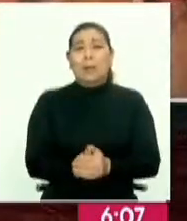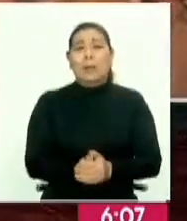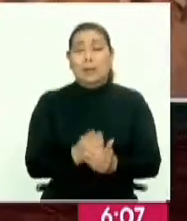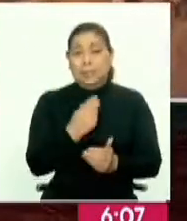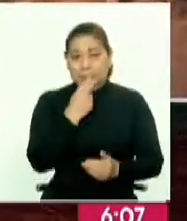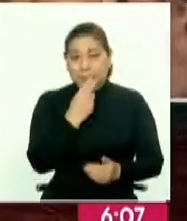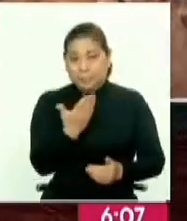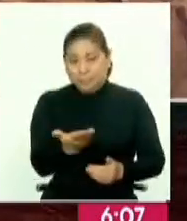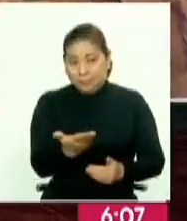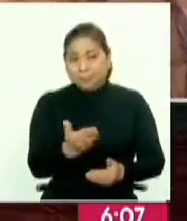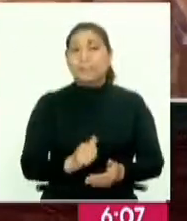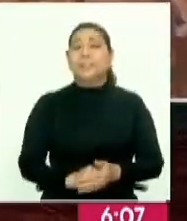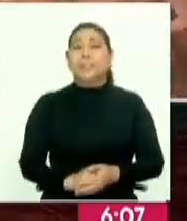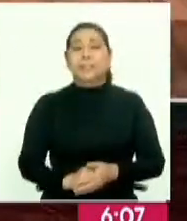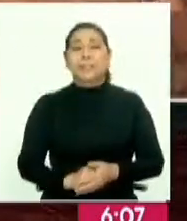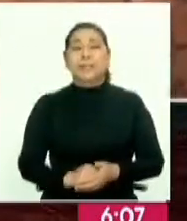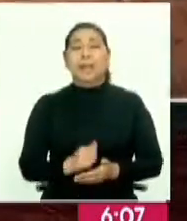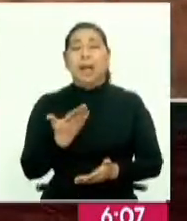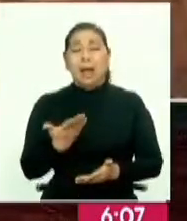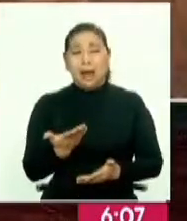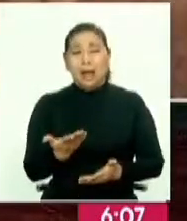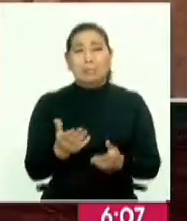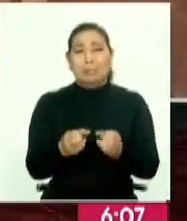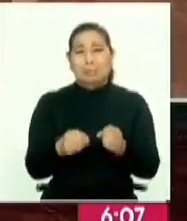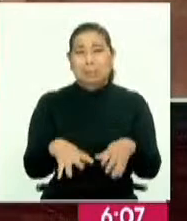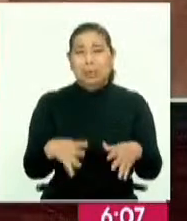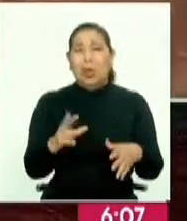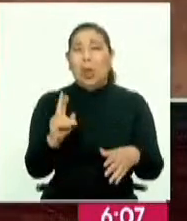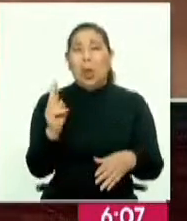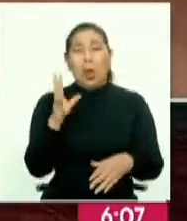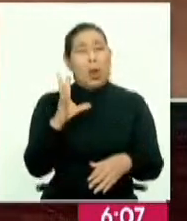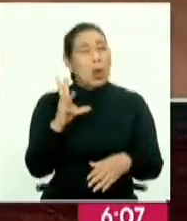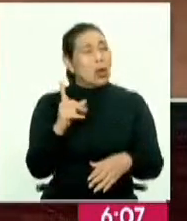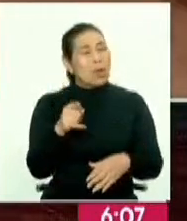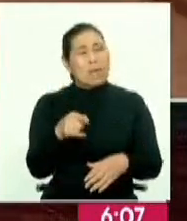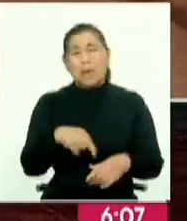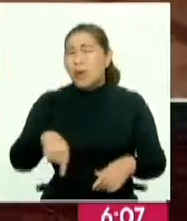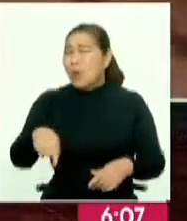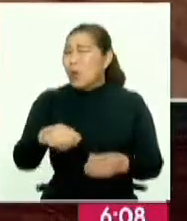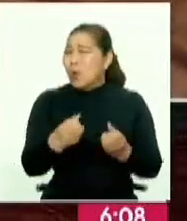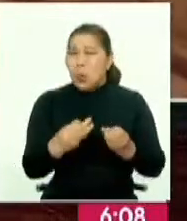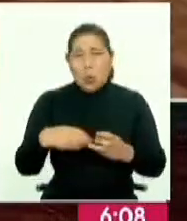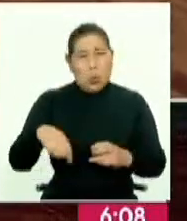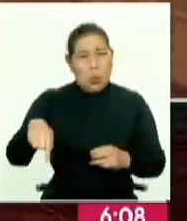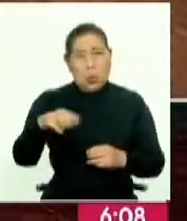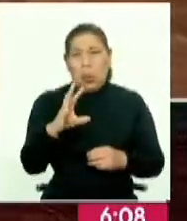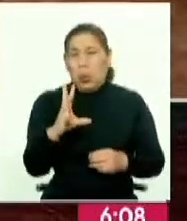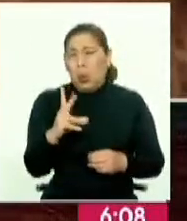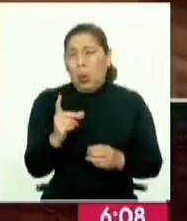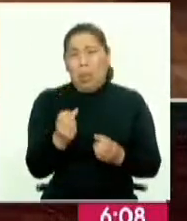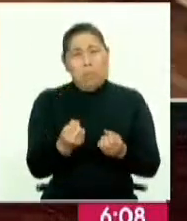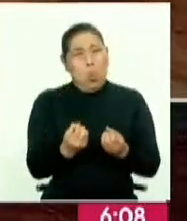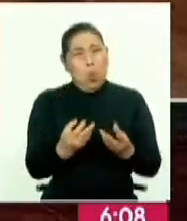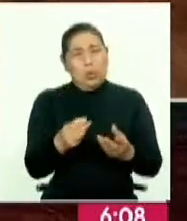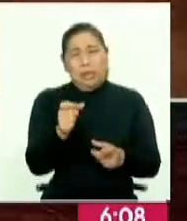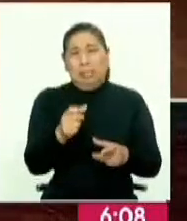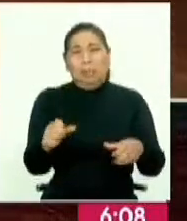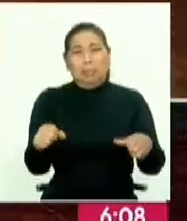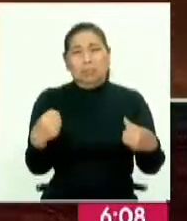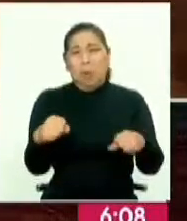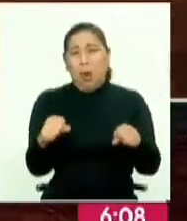de señoritas acá hay bastante delincuencia lamentablemente ahora están las de las